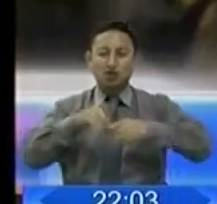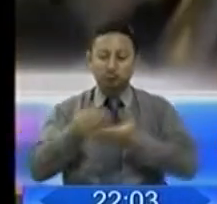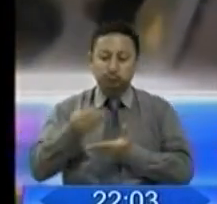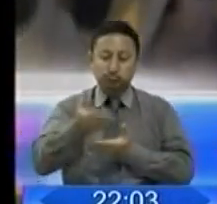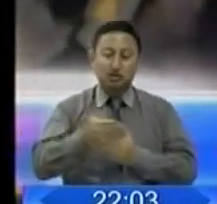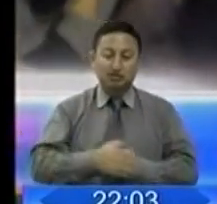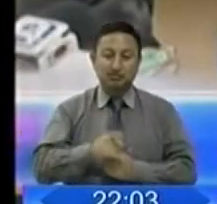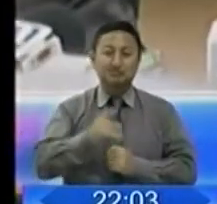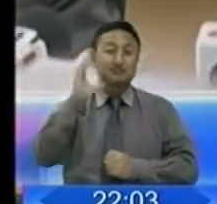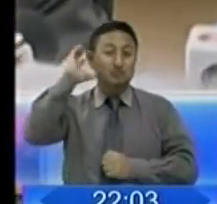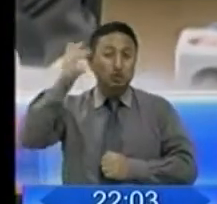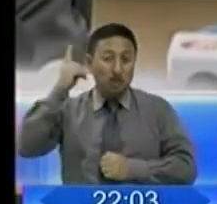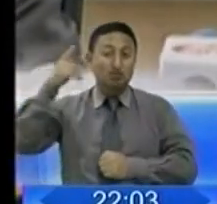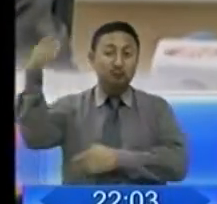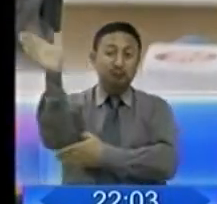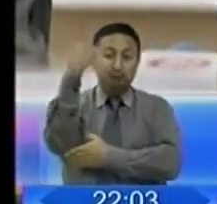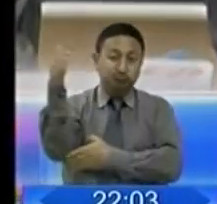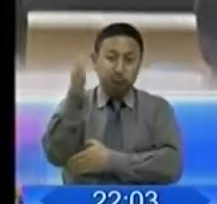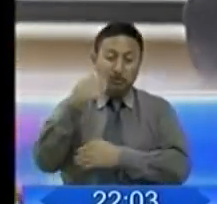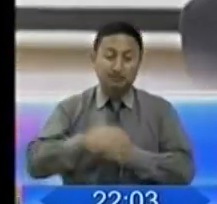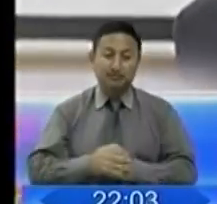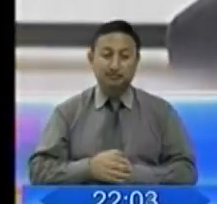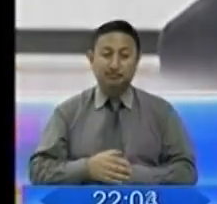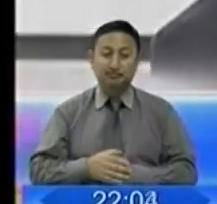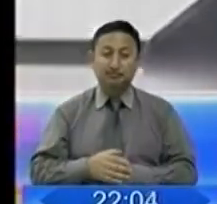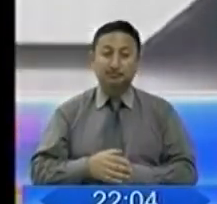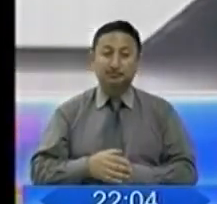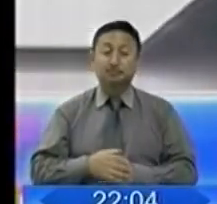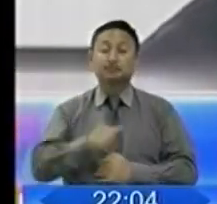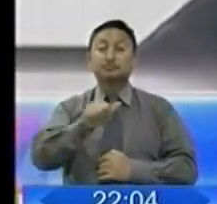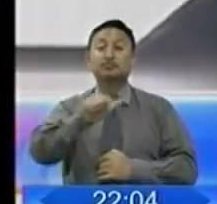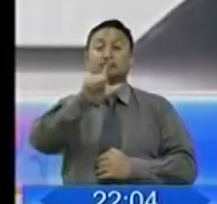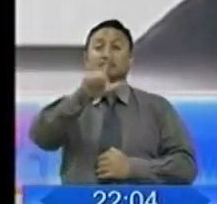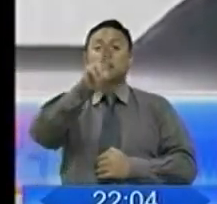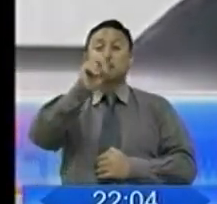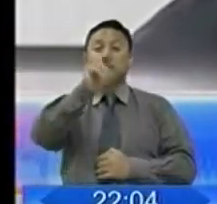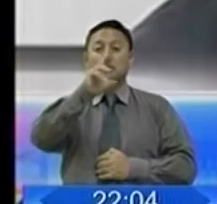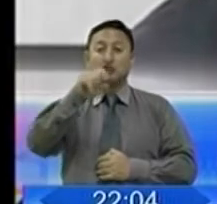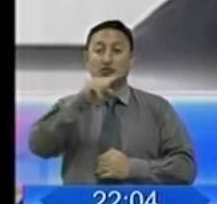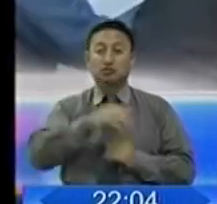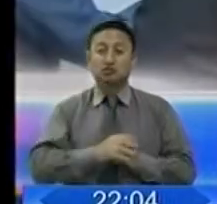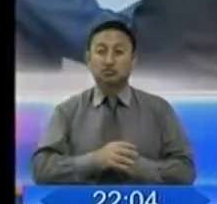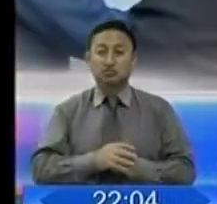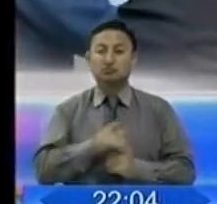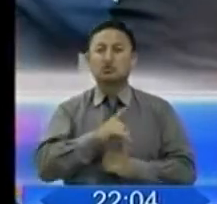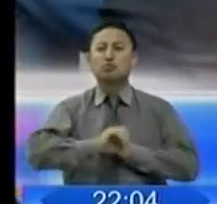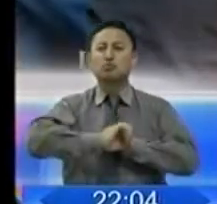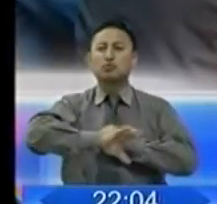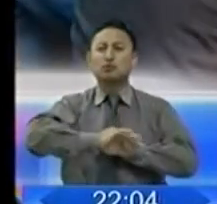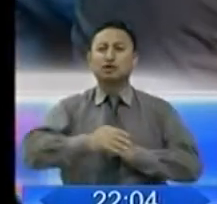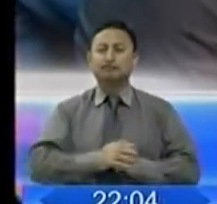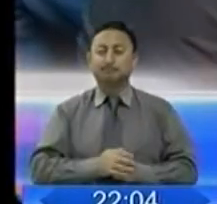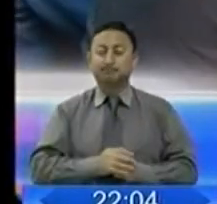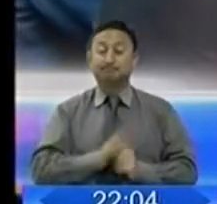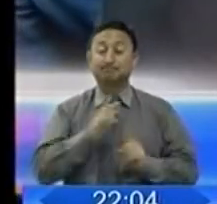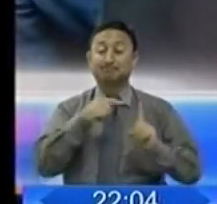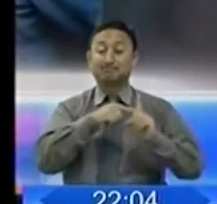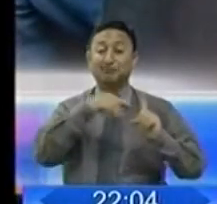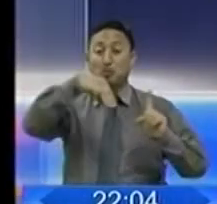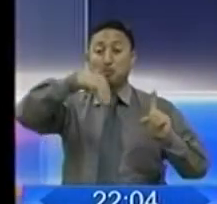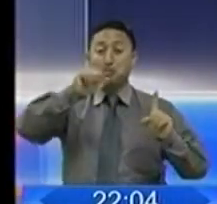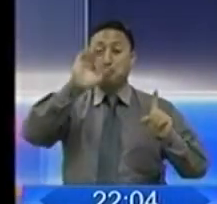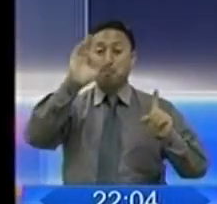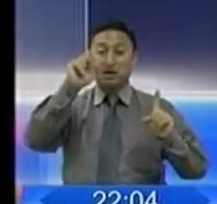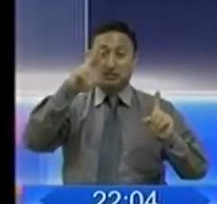y banderas, y que Vinicio Alvarado lo relacionado a comunicación como spot publicitarios. Martínez contó que en una ocasión